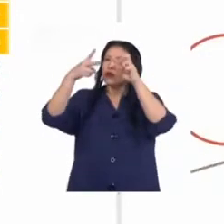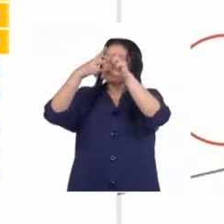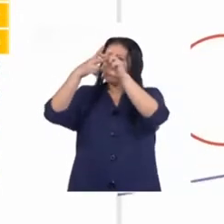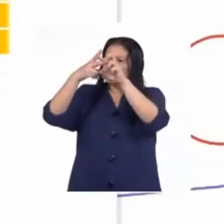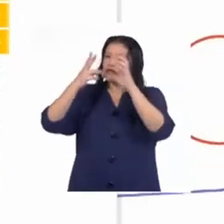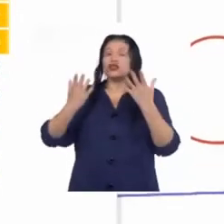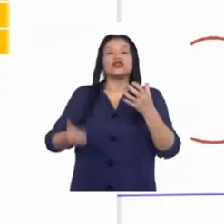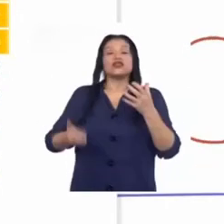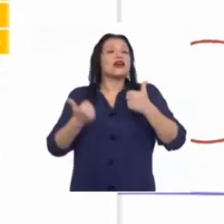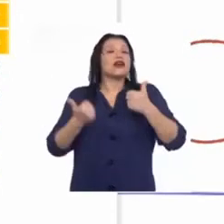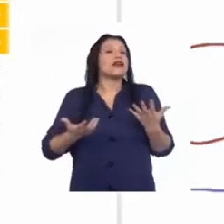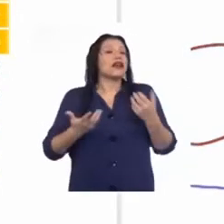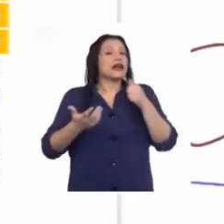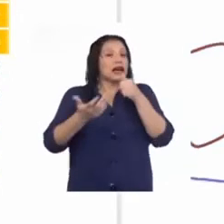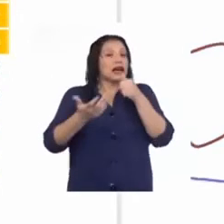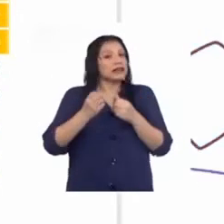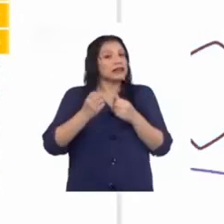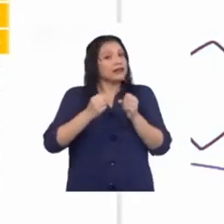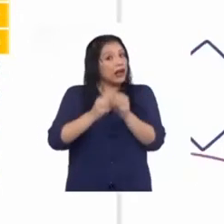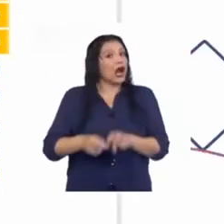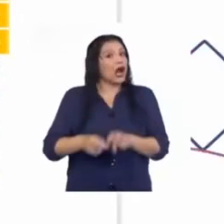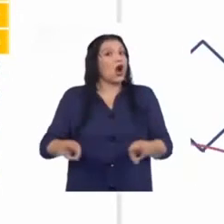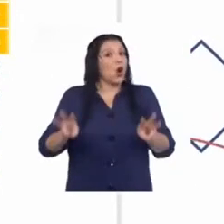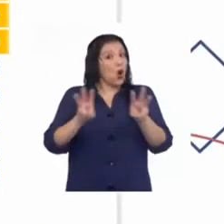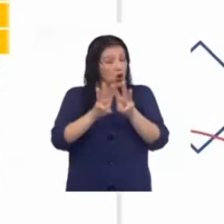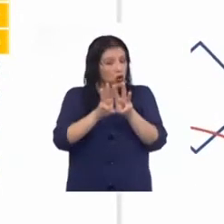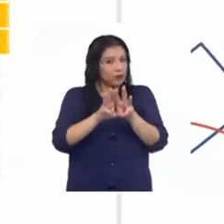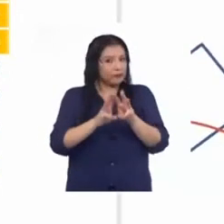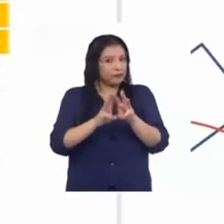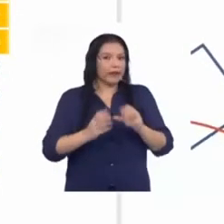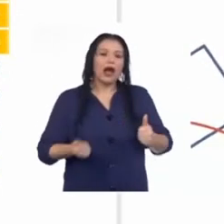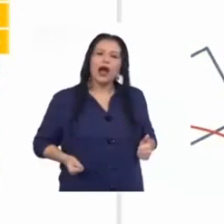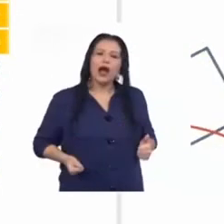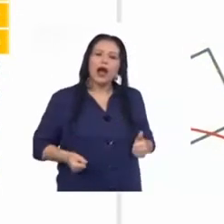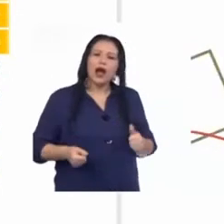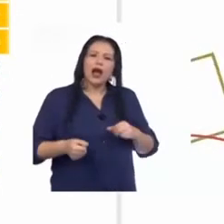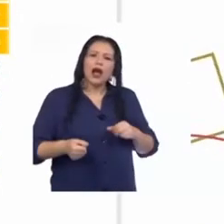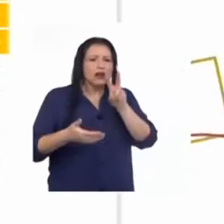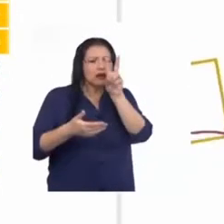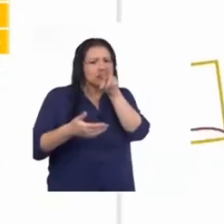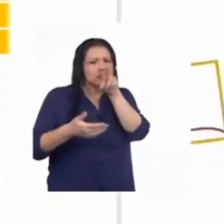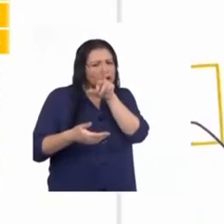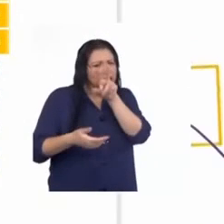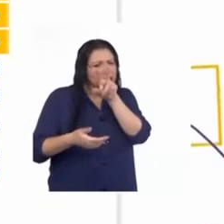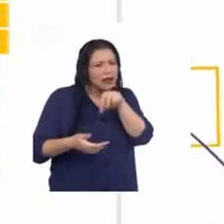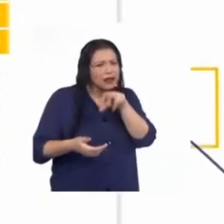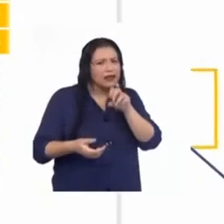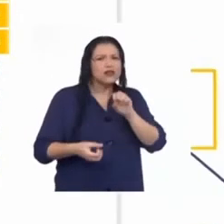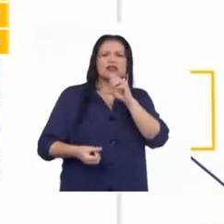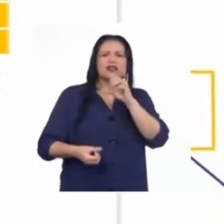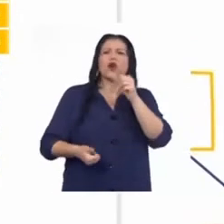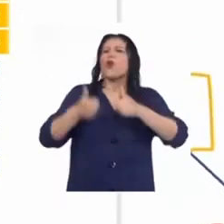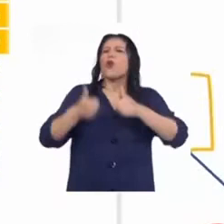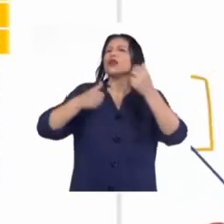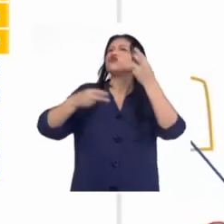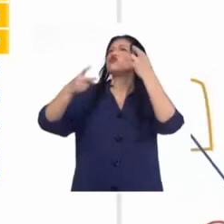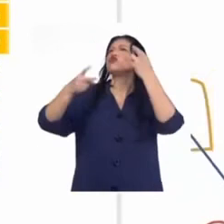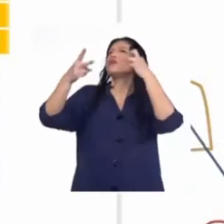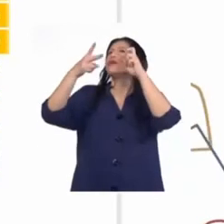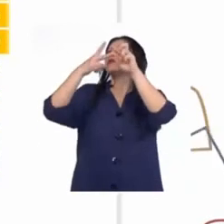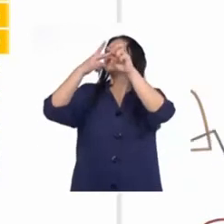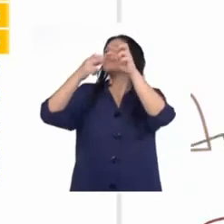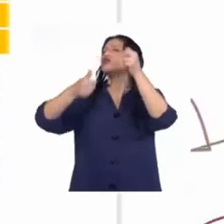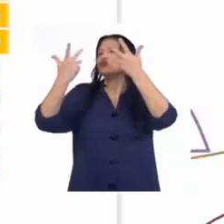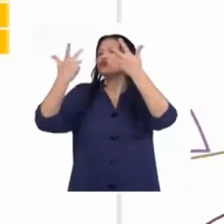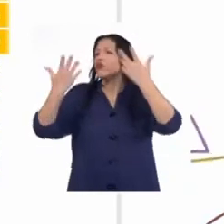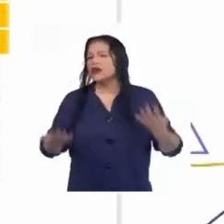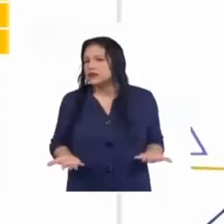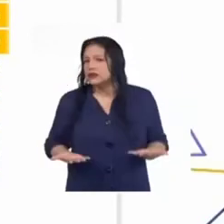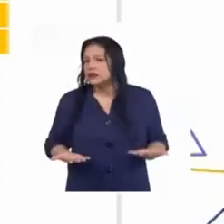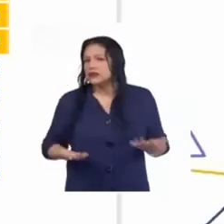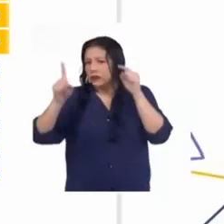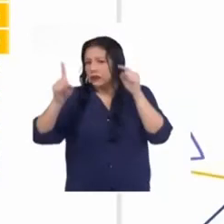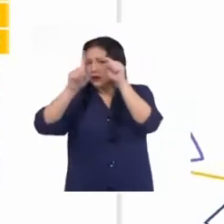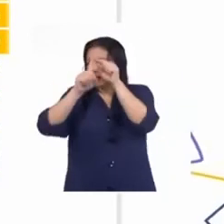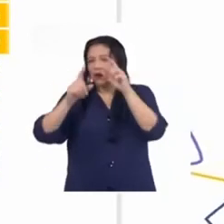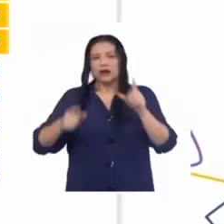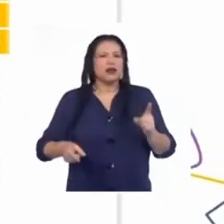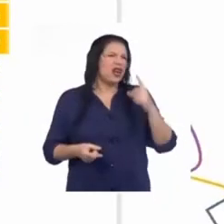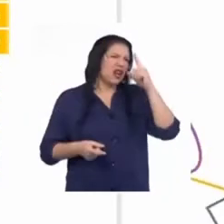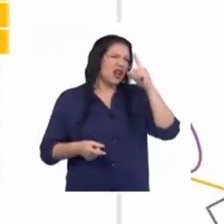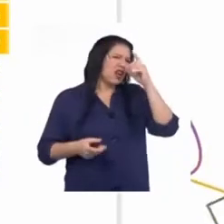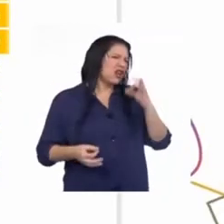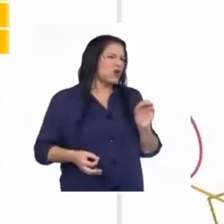de las Naciones Unidas. ¿Y el texto menciona cuáles son esos propósitos y principios? Pues creo que